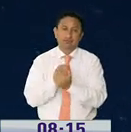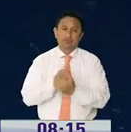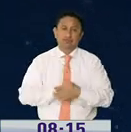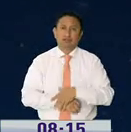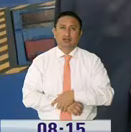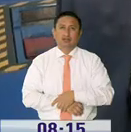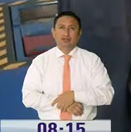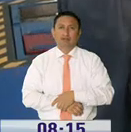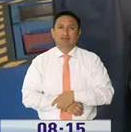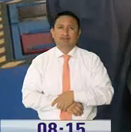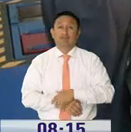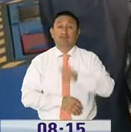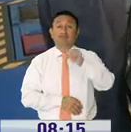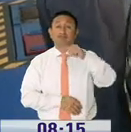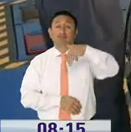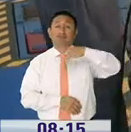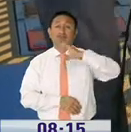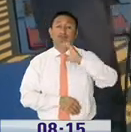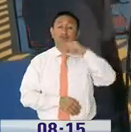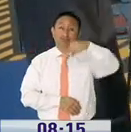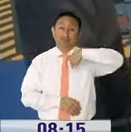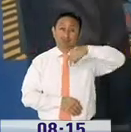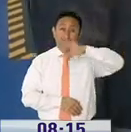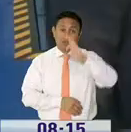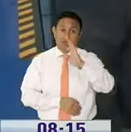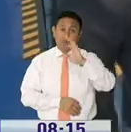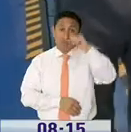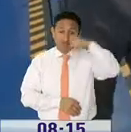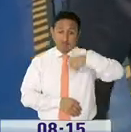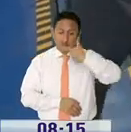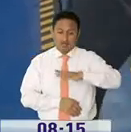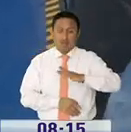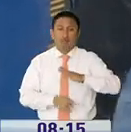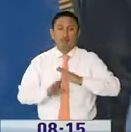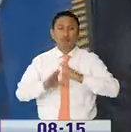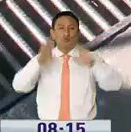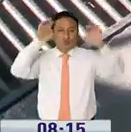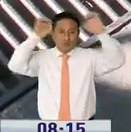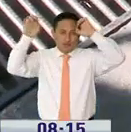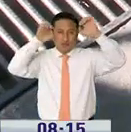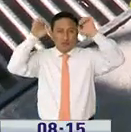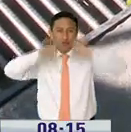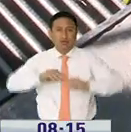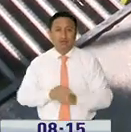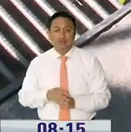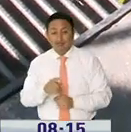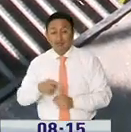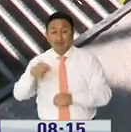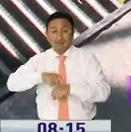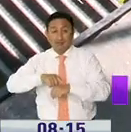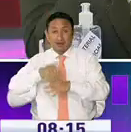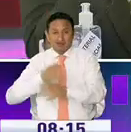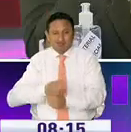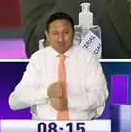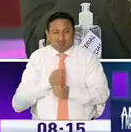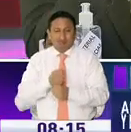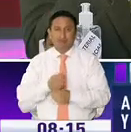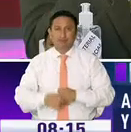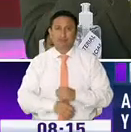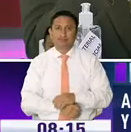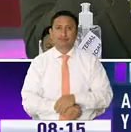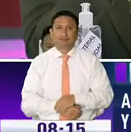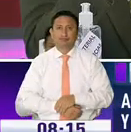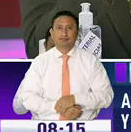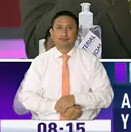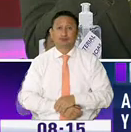vehicular, la Agencia Metropolitana de Tránsito ya trabaja en una estrategia para recuperar el tiempo perdido. Nosotros ya tenemos un